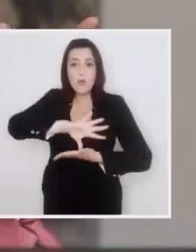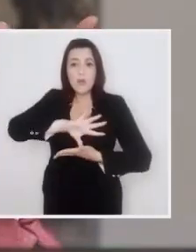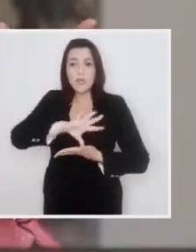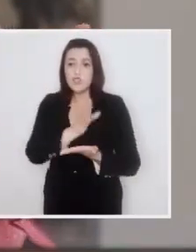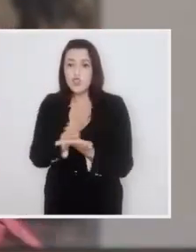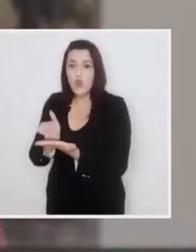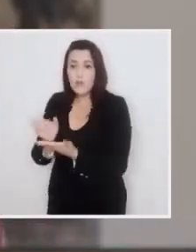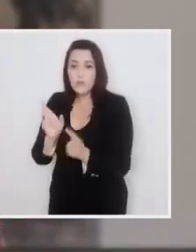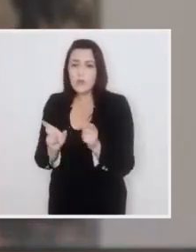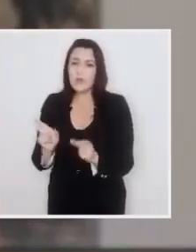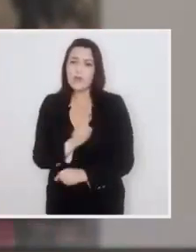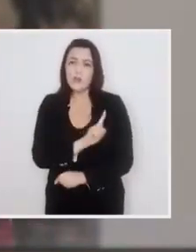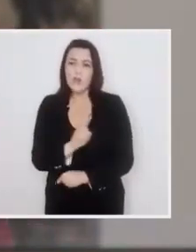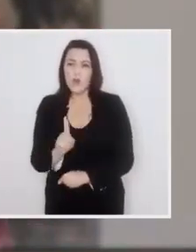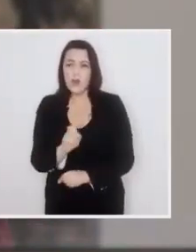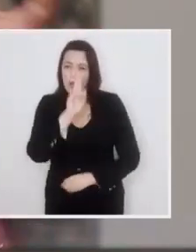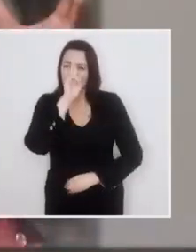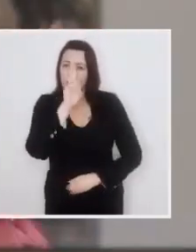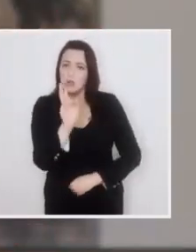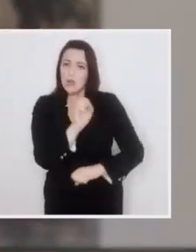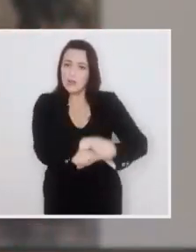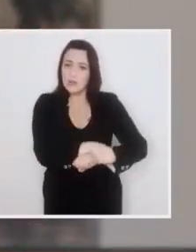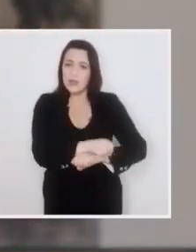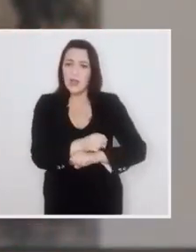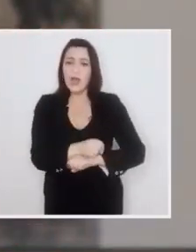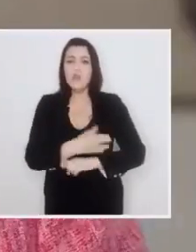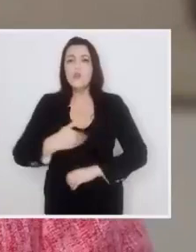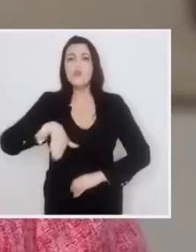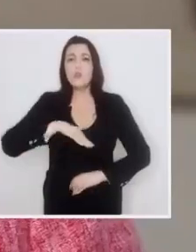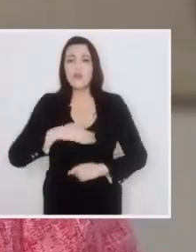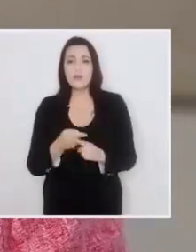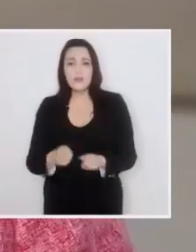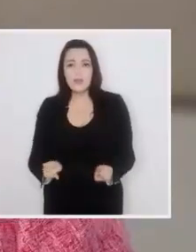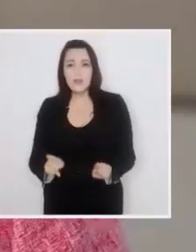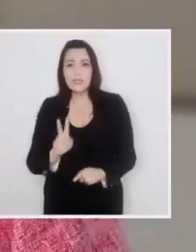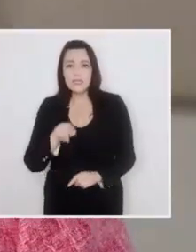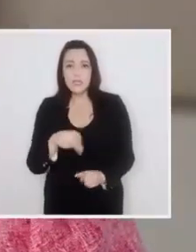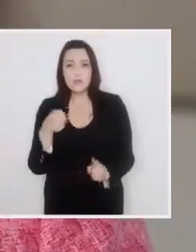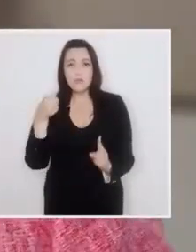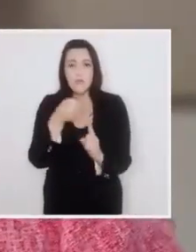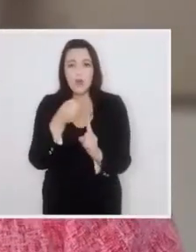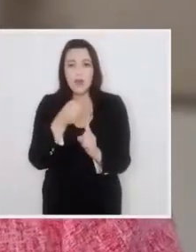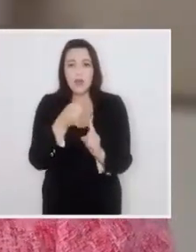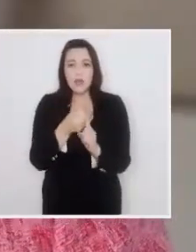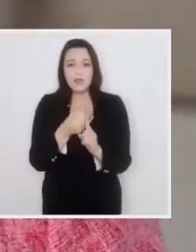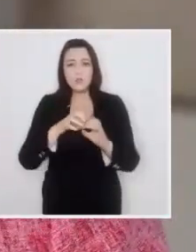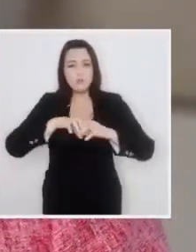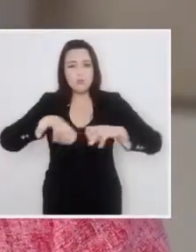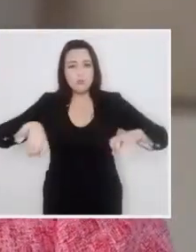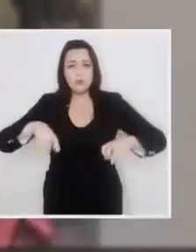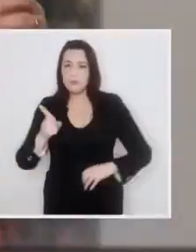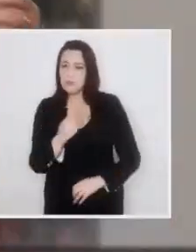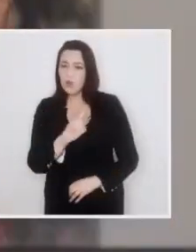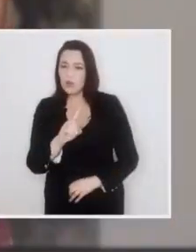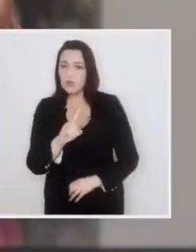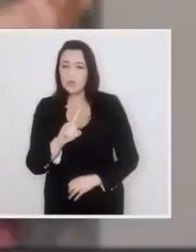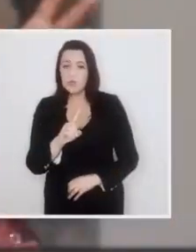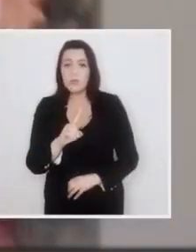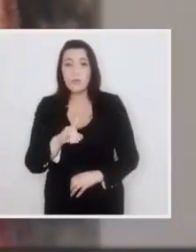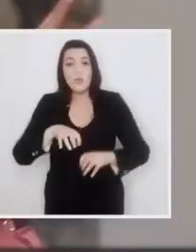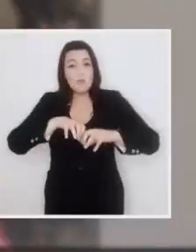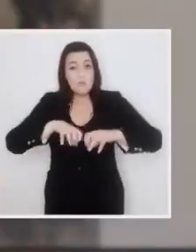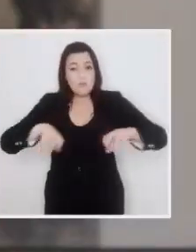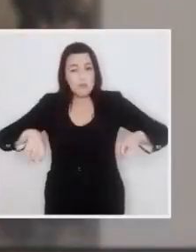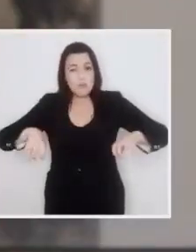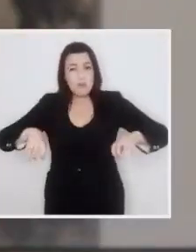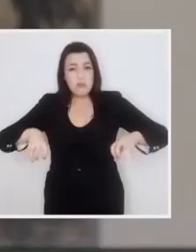nadie sobra, que reconoce y acepta nuestras diferencias. Un país sin violencia, sin extremismos. Cuando un país cae